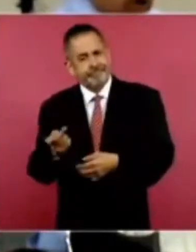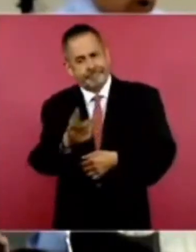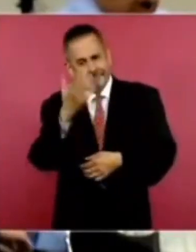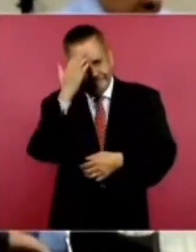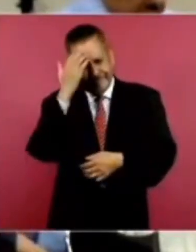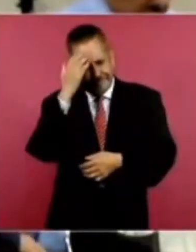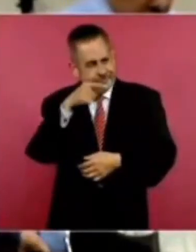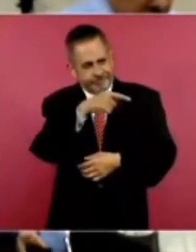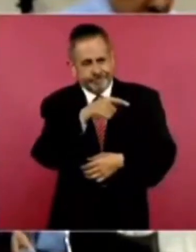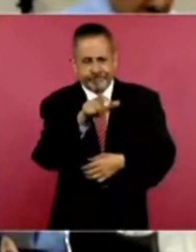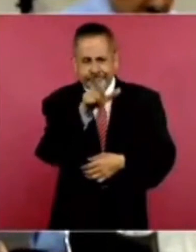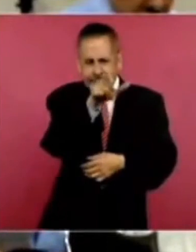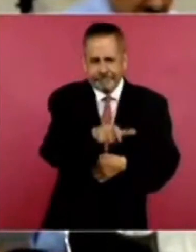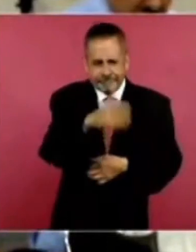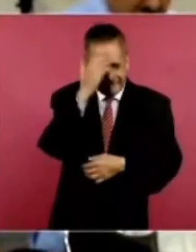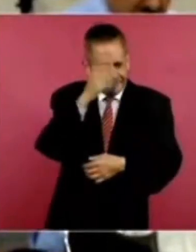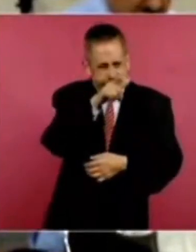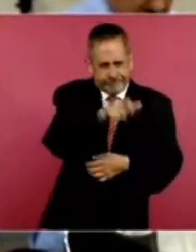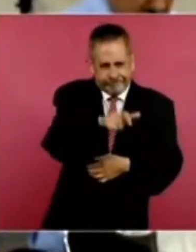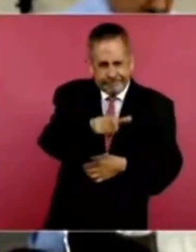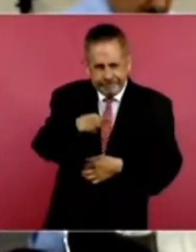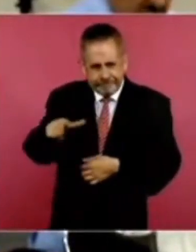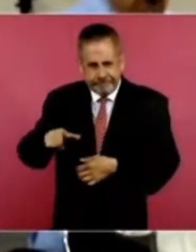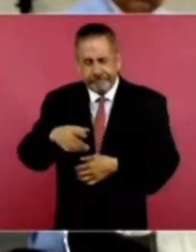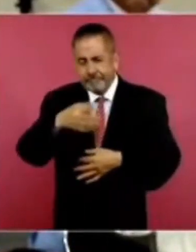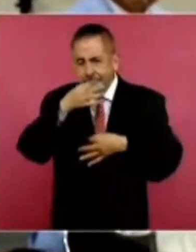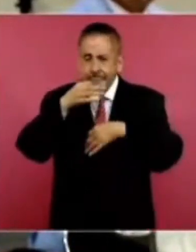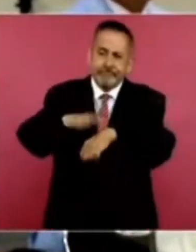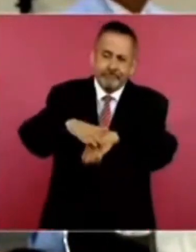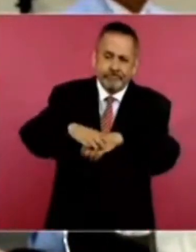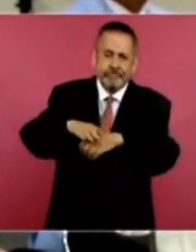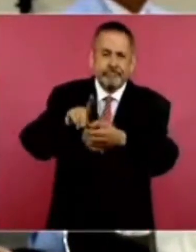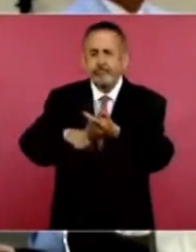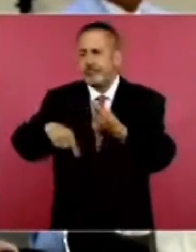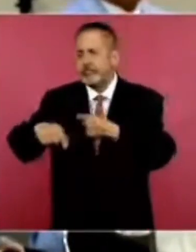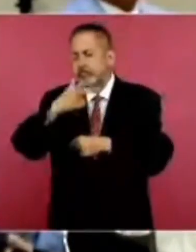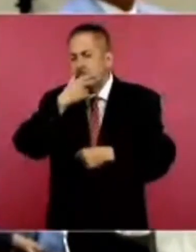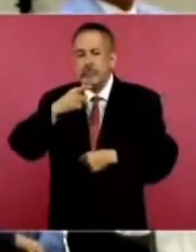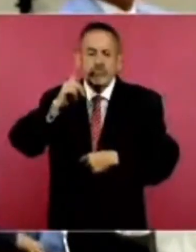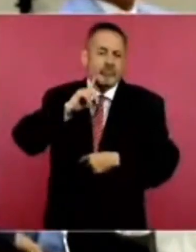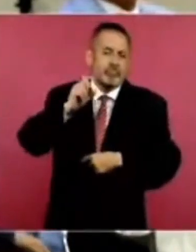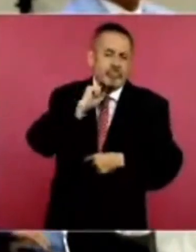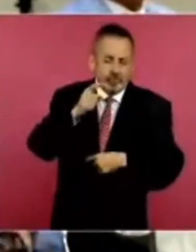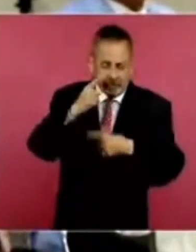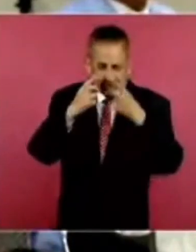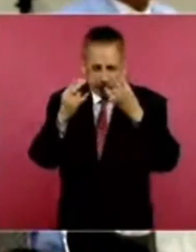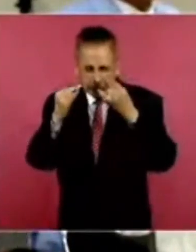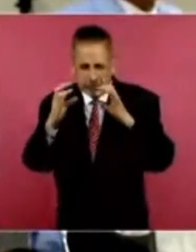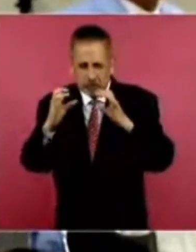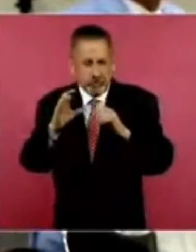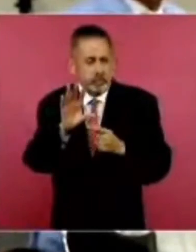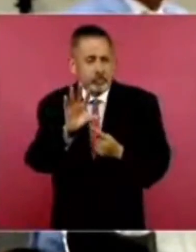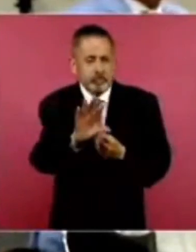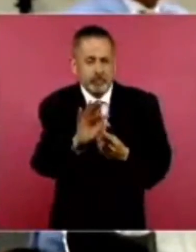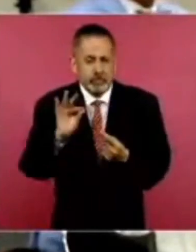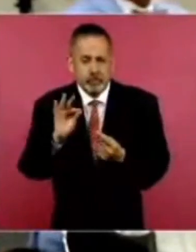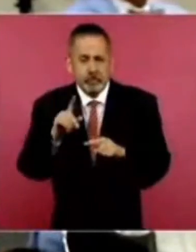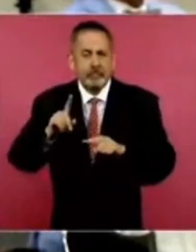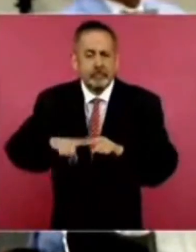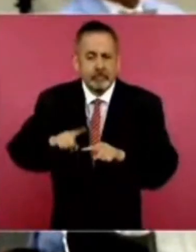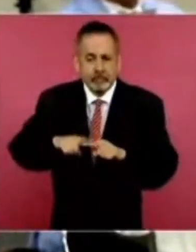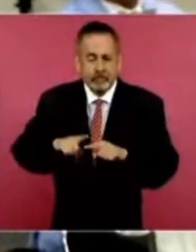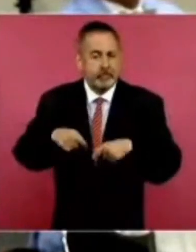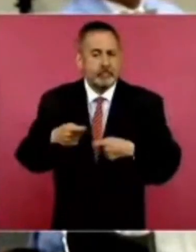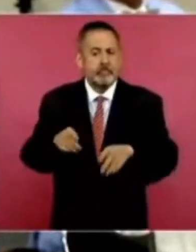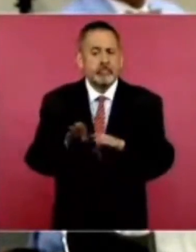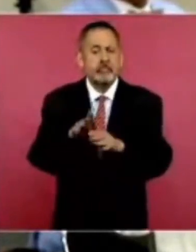los perfiles, si va a mandarle algún mensaje a los senadores, a las senadoras, para que estén atentas acerca de estos futuros